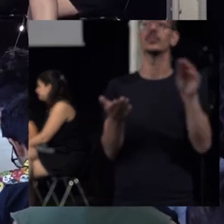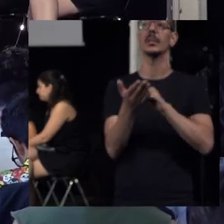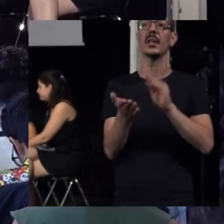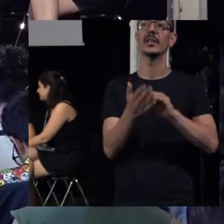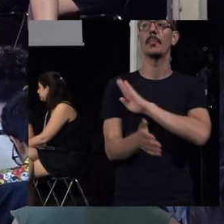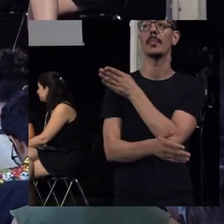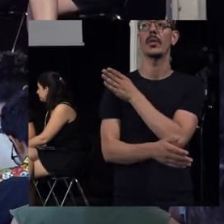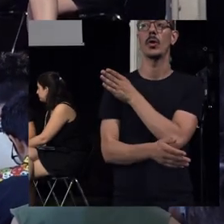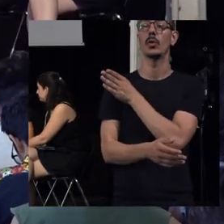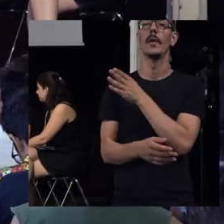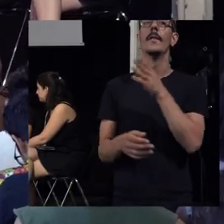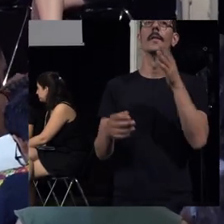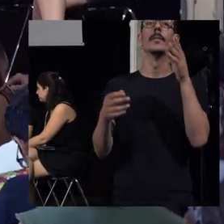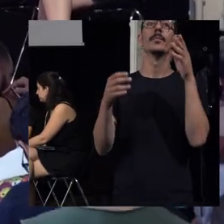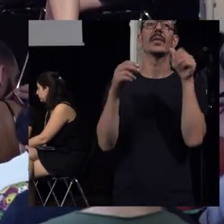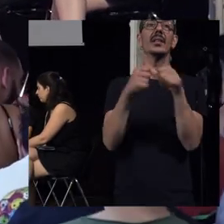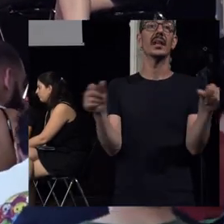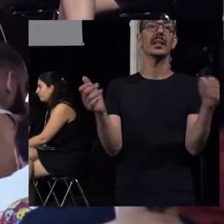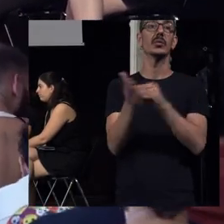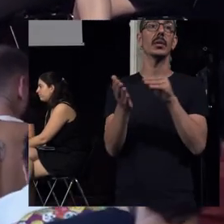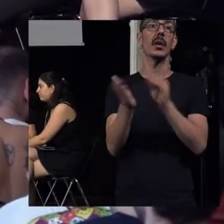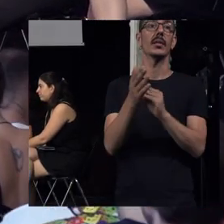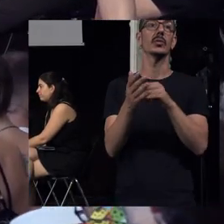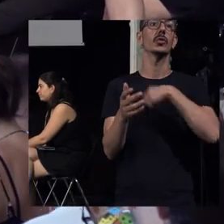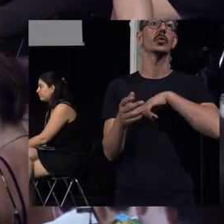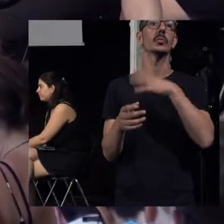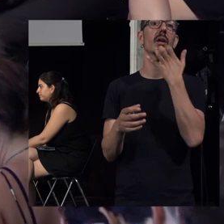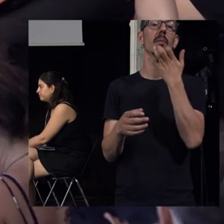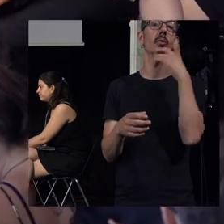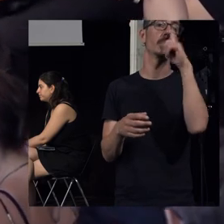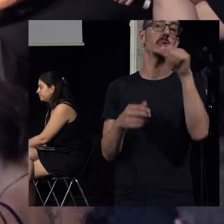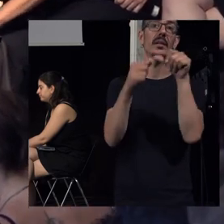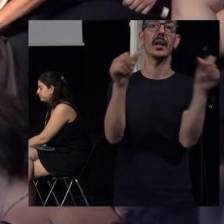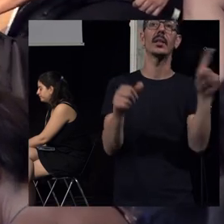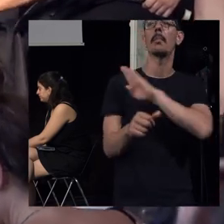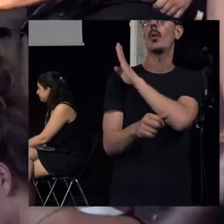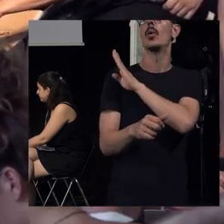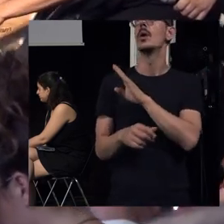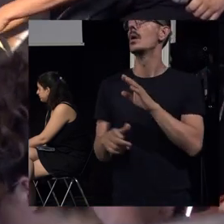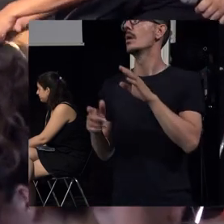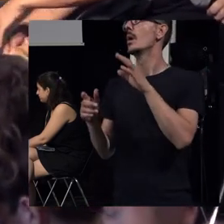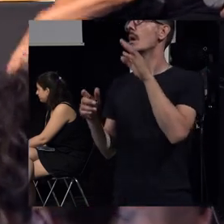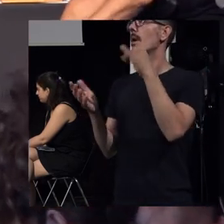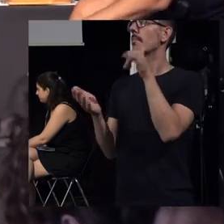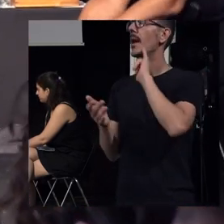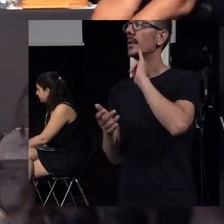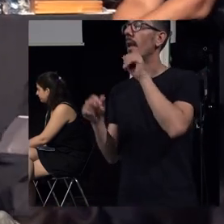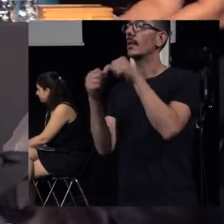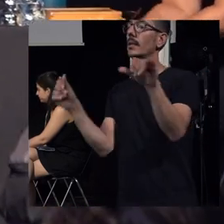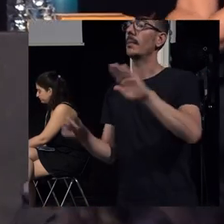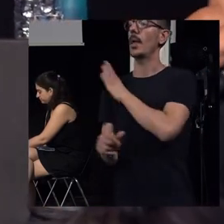que están allí, ¿no? El cómo nos apropiamos de la etiqueta puta, cómo nos apropiamos de la etiqueta marica, cómo